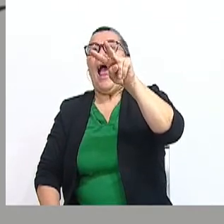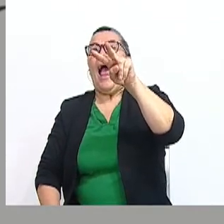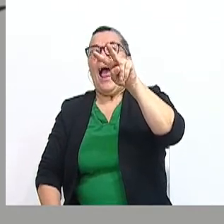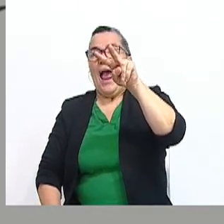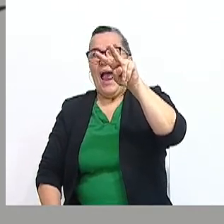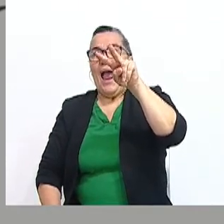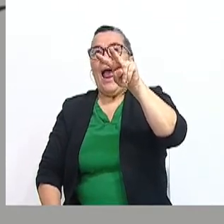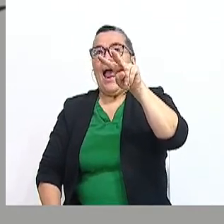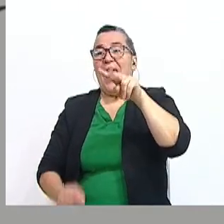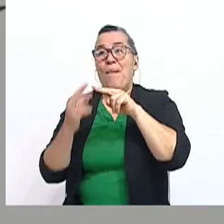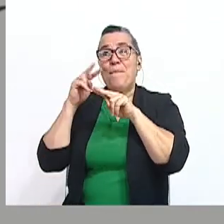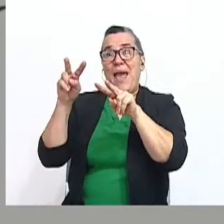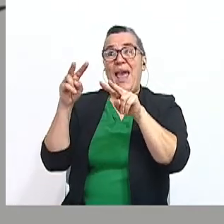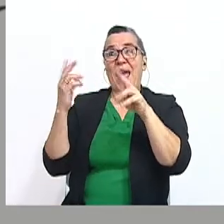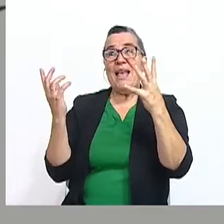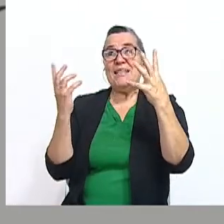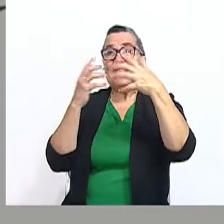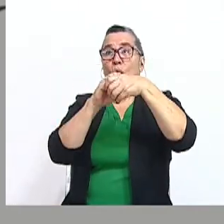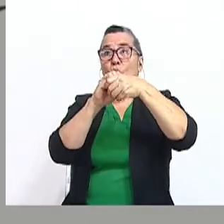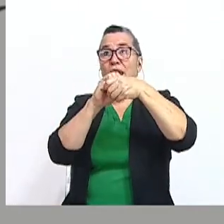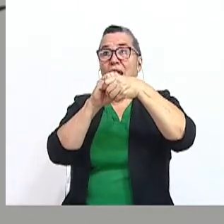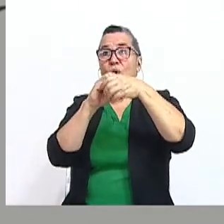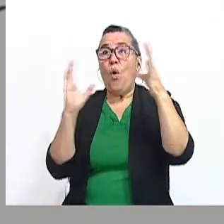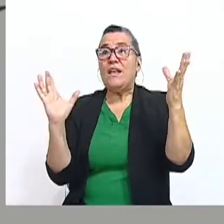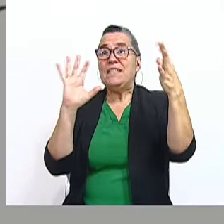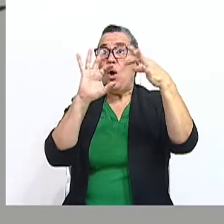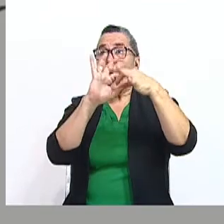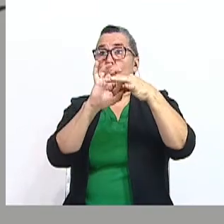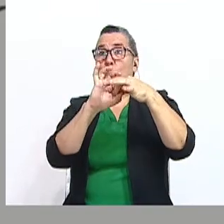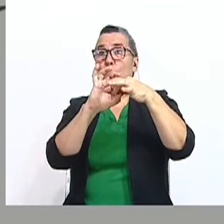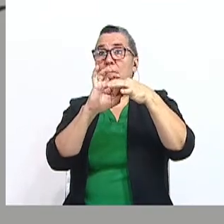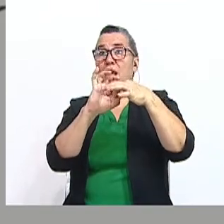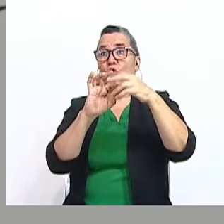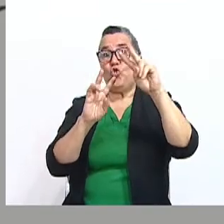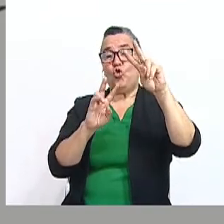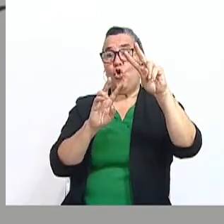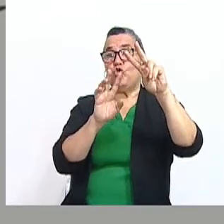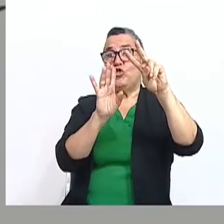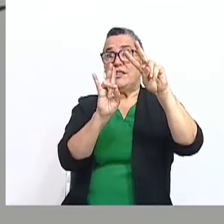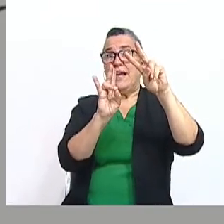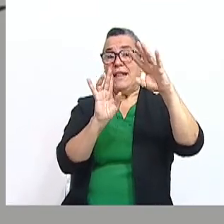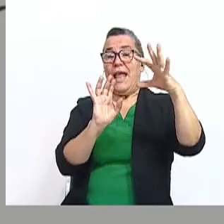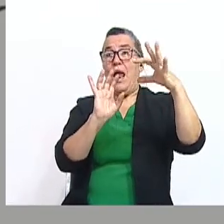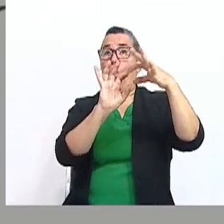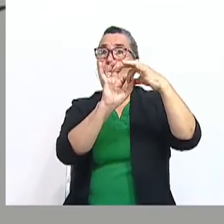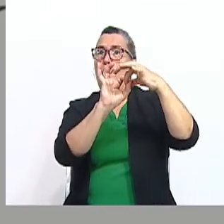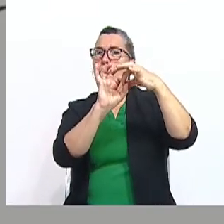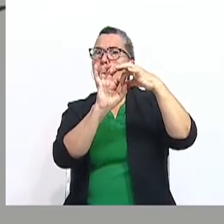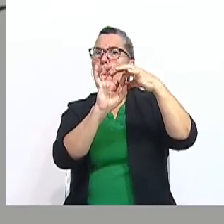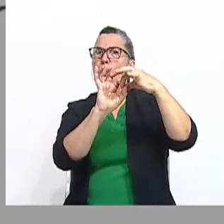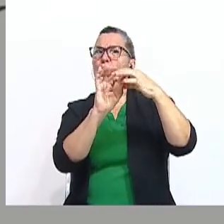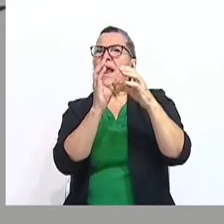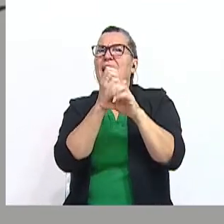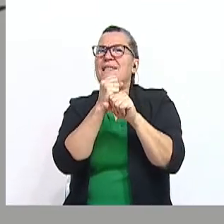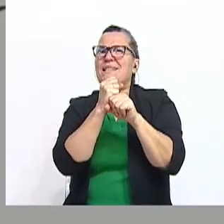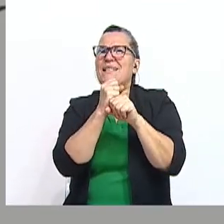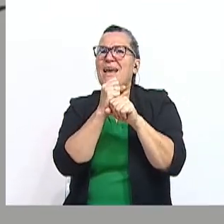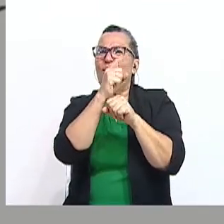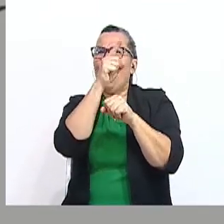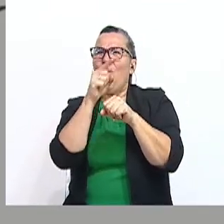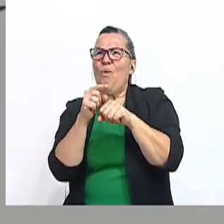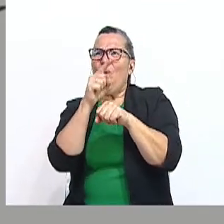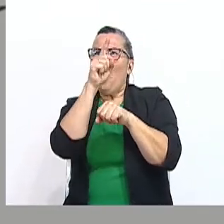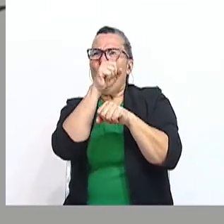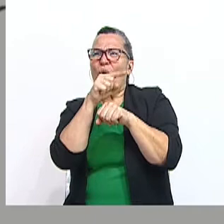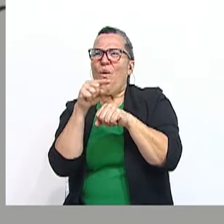vean, los dos ángulos se unieron, ¿verdad? Al unirse el ángulo 2 con el ángulo 7, ¿qué formaron? ¿Qué tipo de ángulo